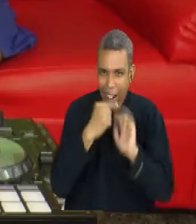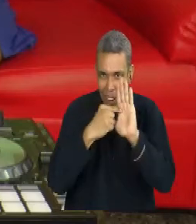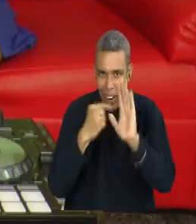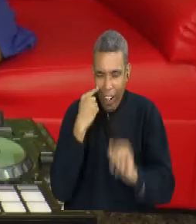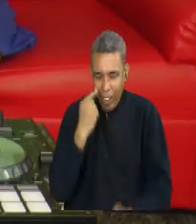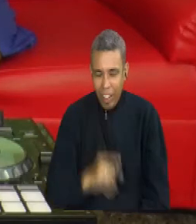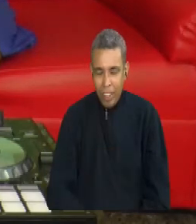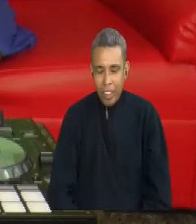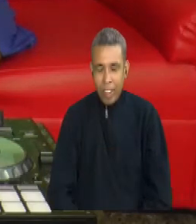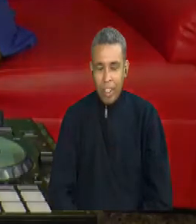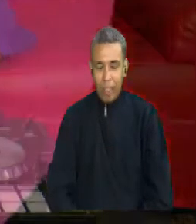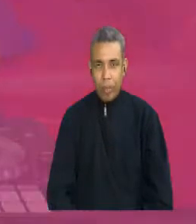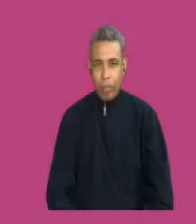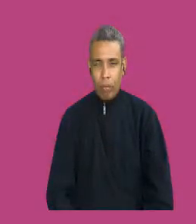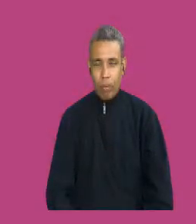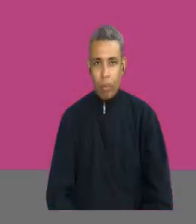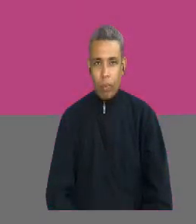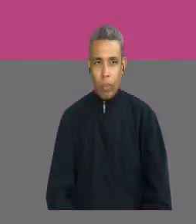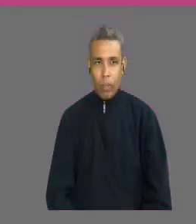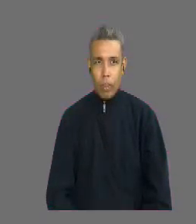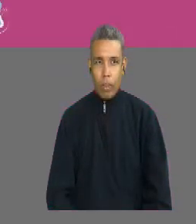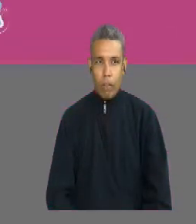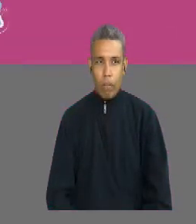enseñarnos. Vamos a ver qué nos tiene.